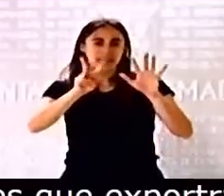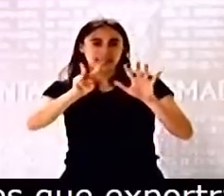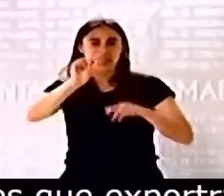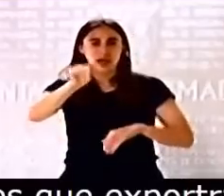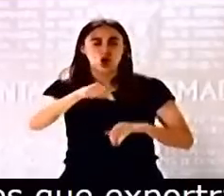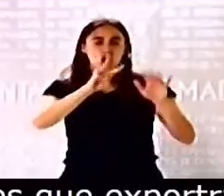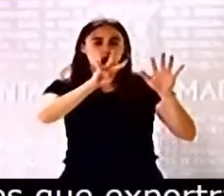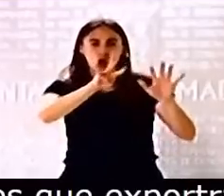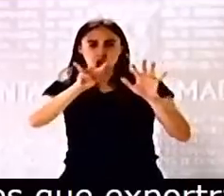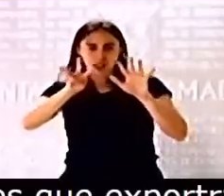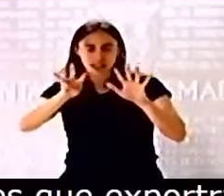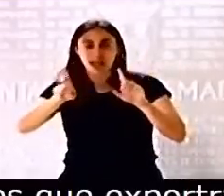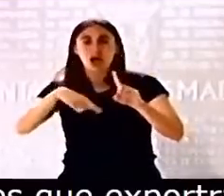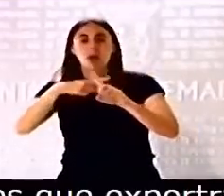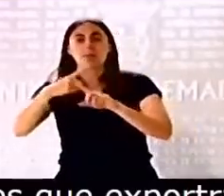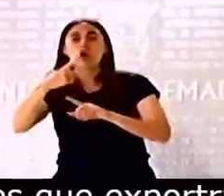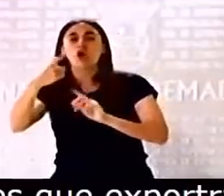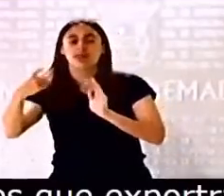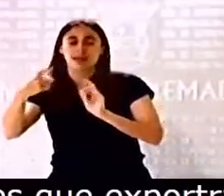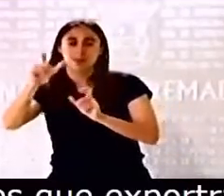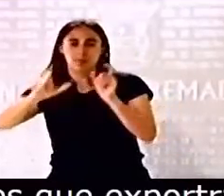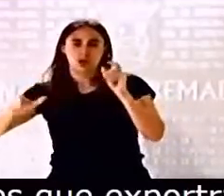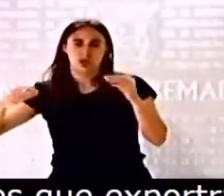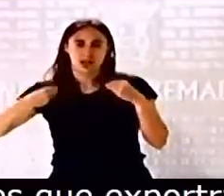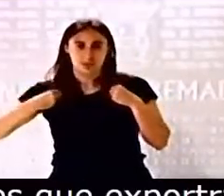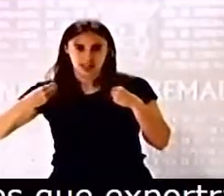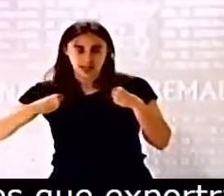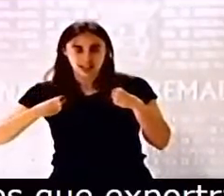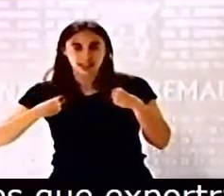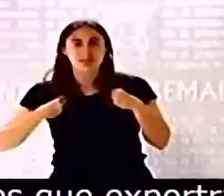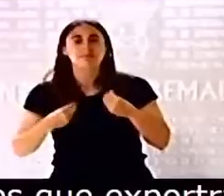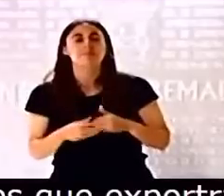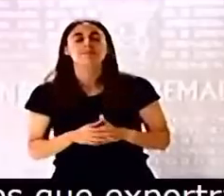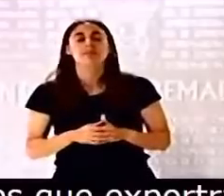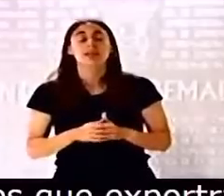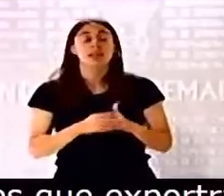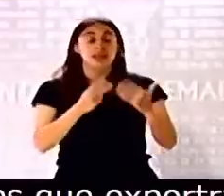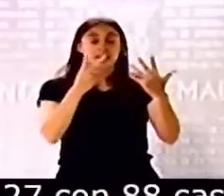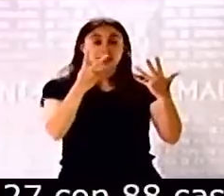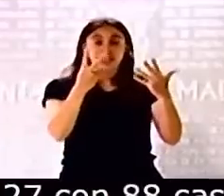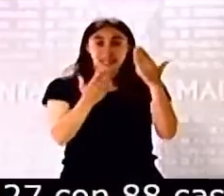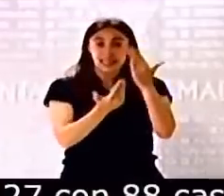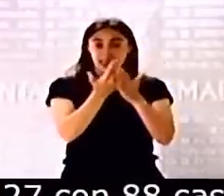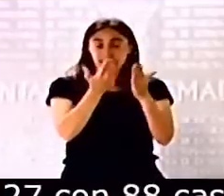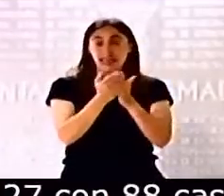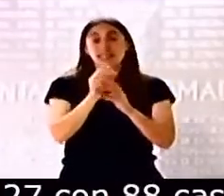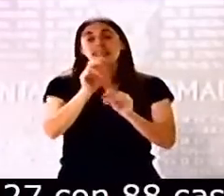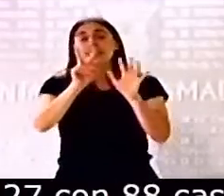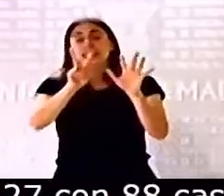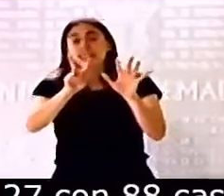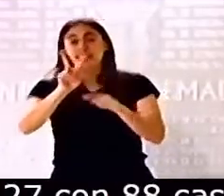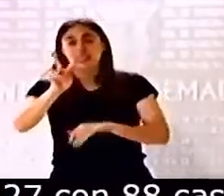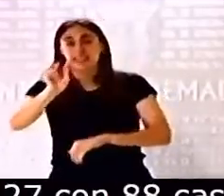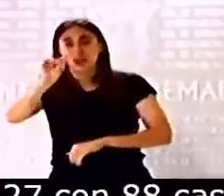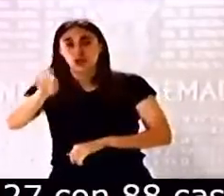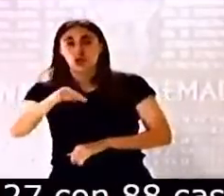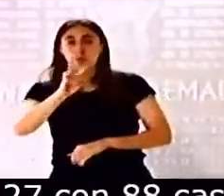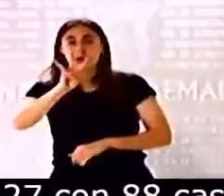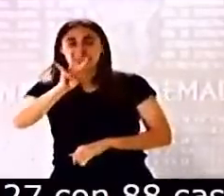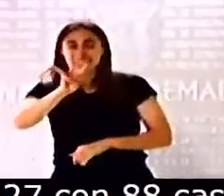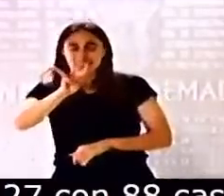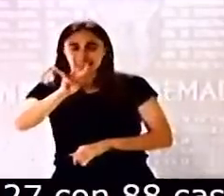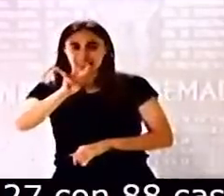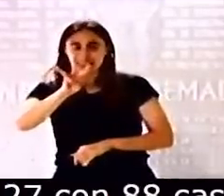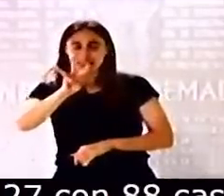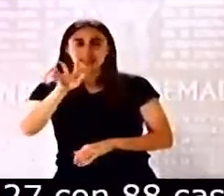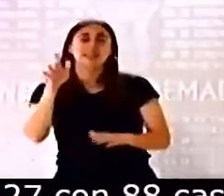137,88 casos por cada 100.000 habitantes y a los 7 días 72,93 casos por 100.000 habitantes, con una razón